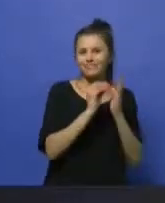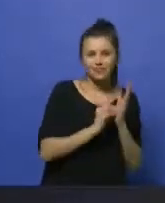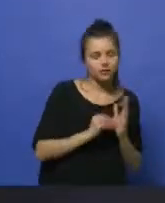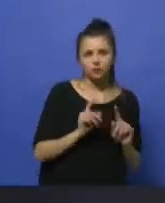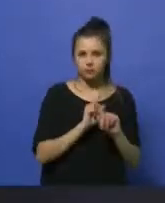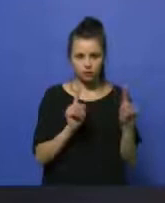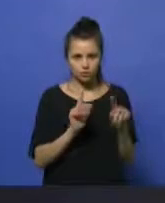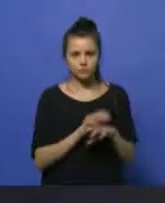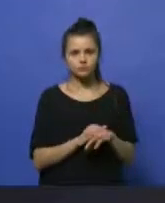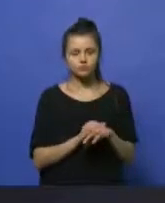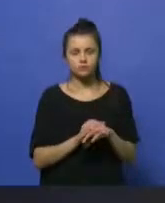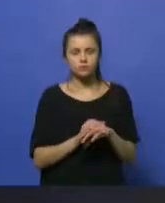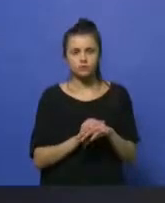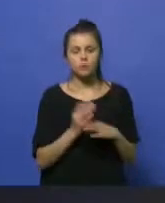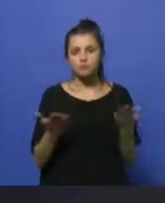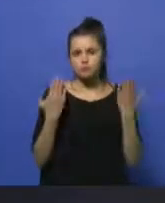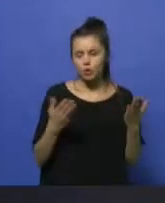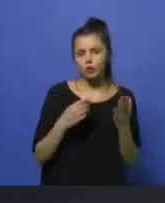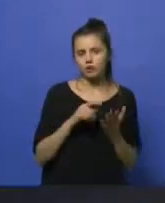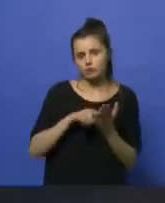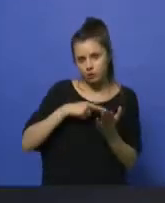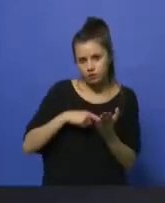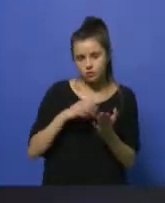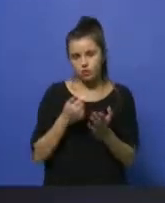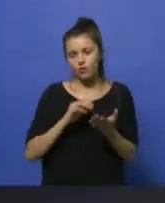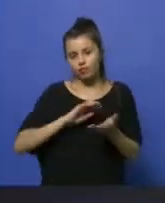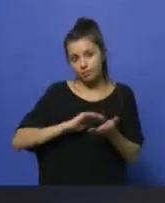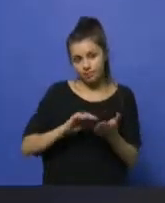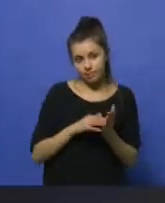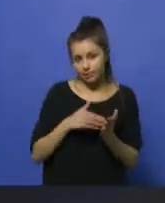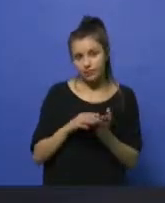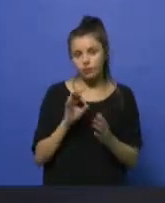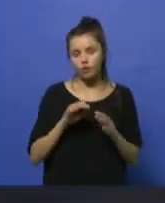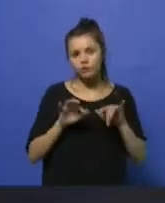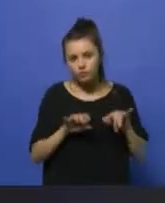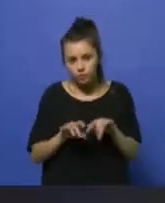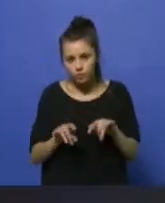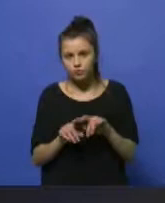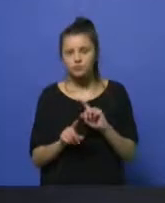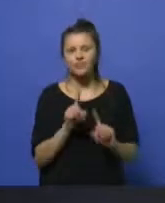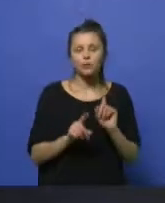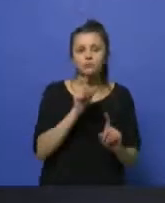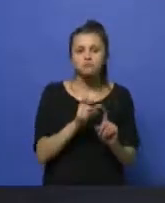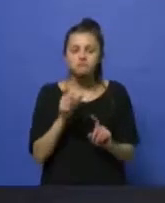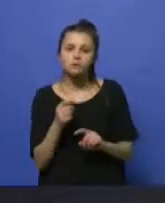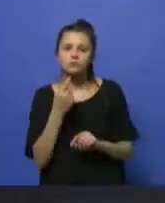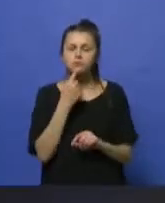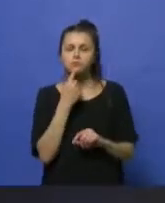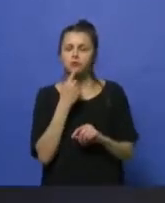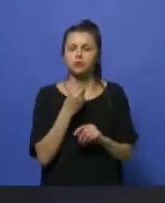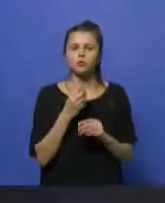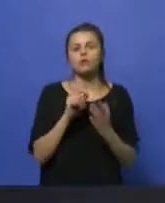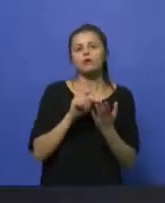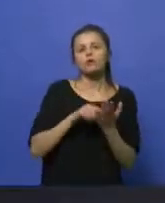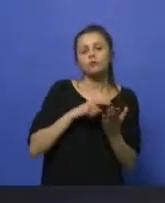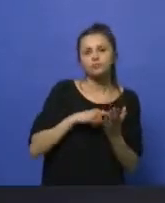posibilidad es de ingresar con un teléfono celular y una tablet o una notebook. Surge la duda de, en el caso de aquellas personas que no ingresen un teléfono celular, si van a